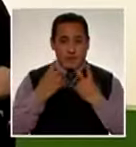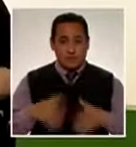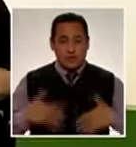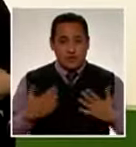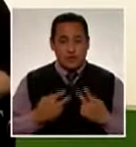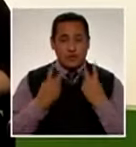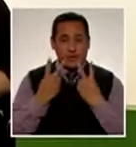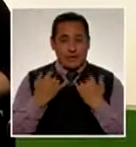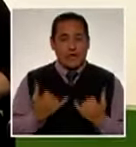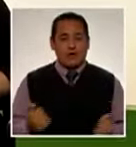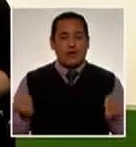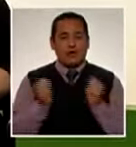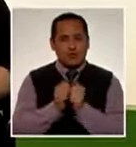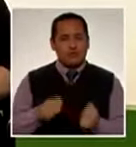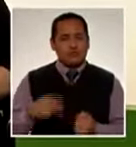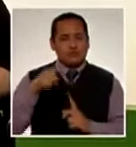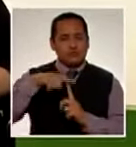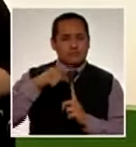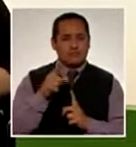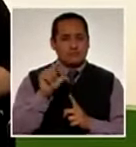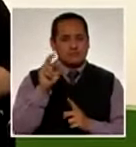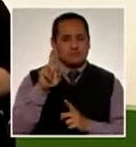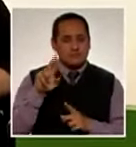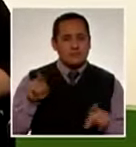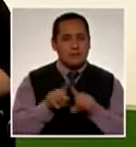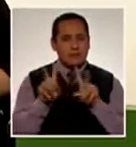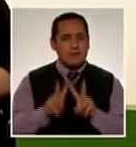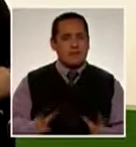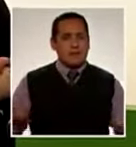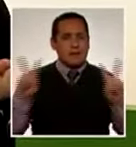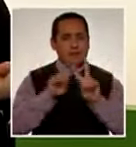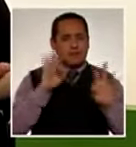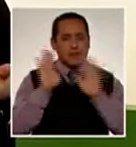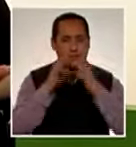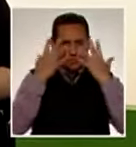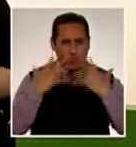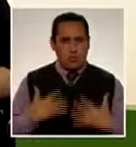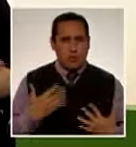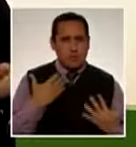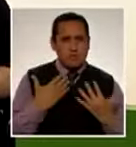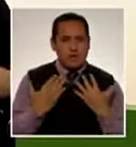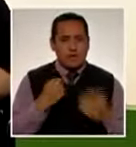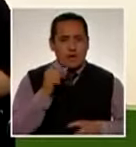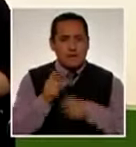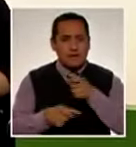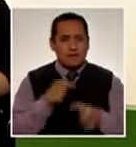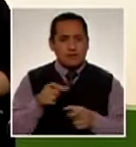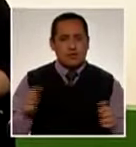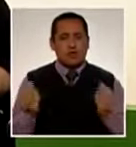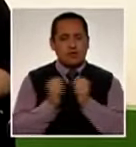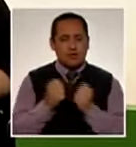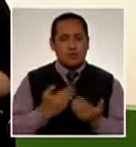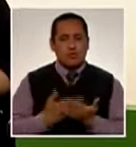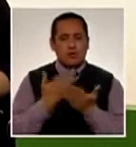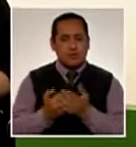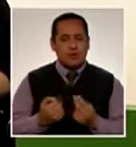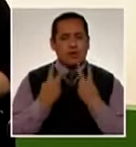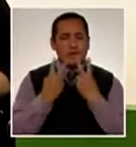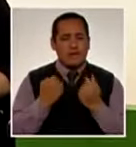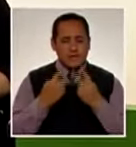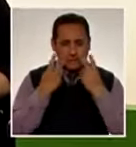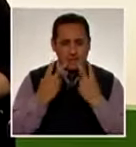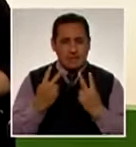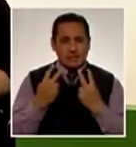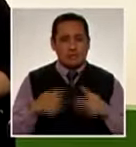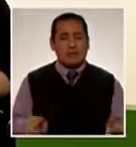Como hemos podido apreciar a través de este taller, se valora las posibilidades de movimiento de cada persona desde la condición